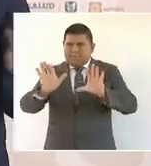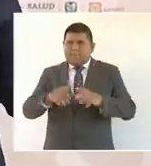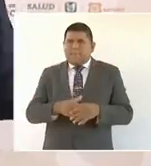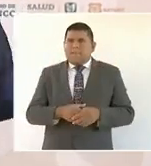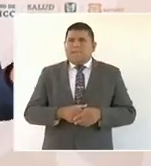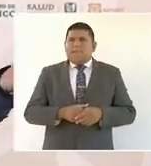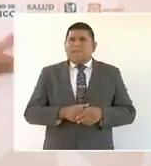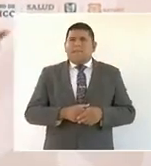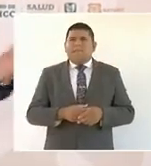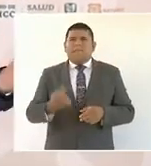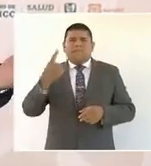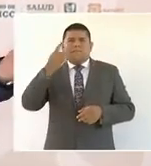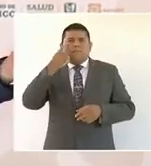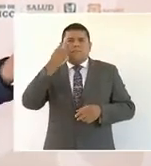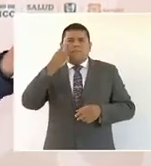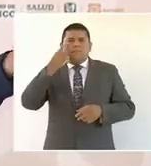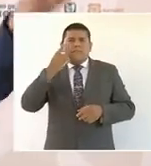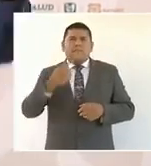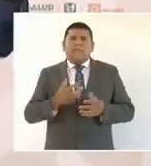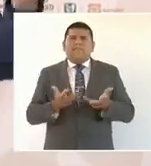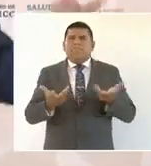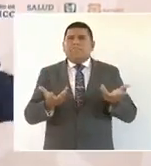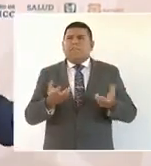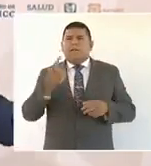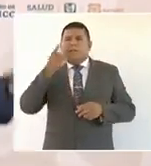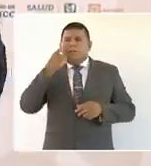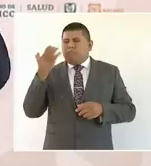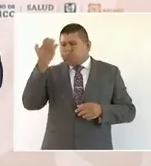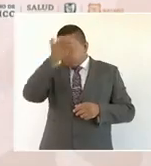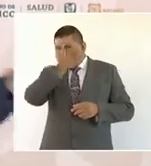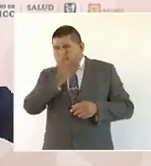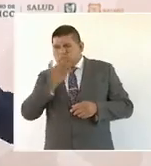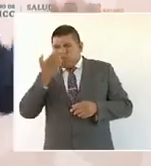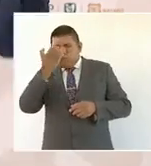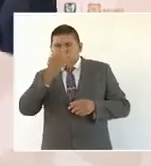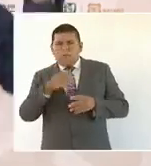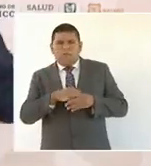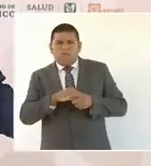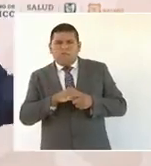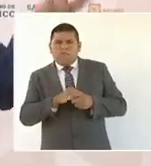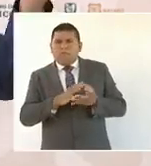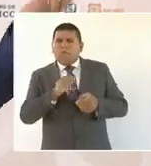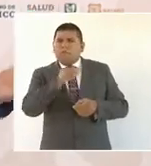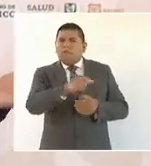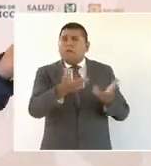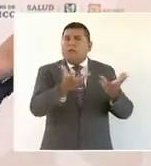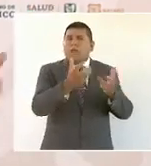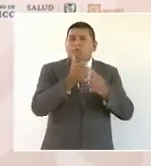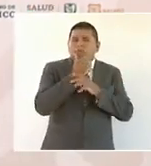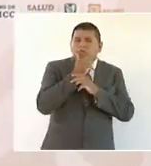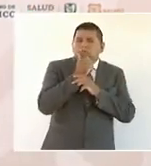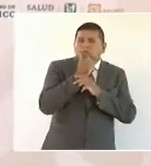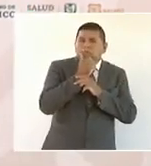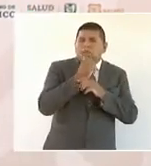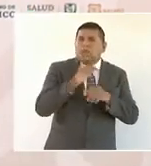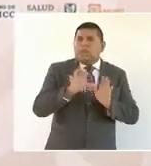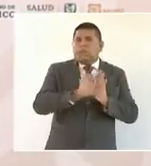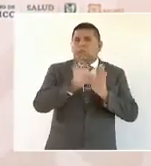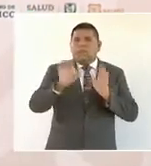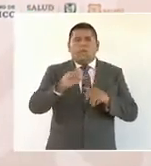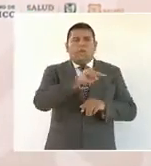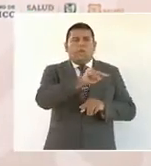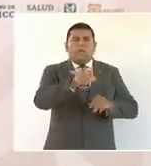se tiene que ver nada más, revisar qué hace, porque no queremos gente